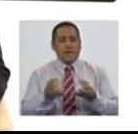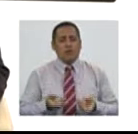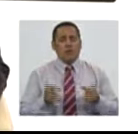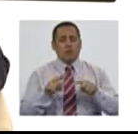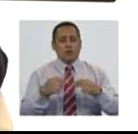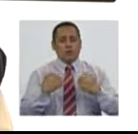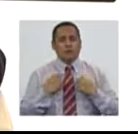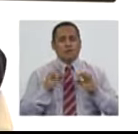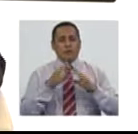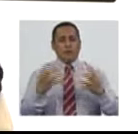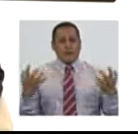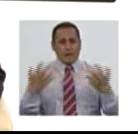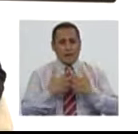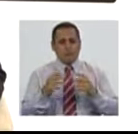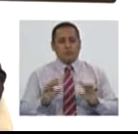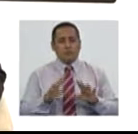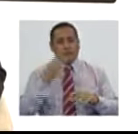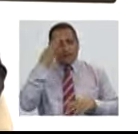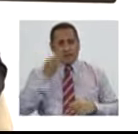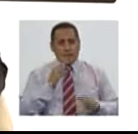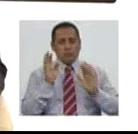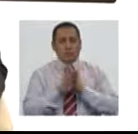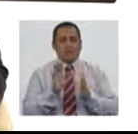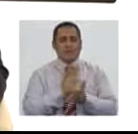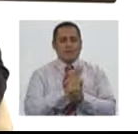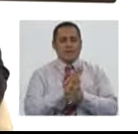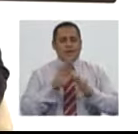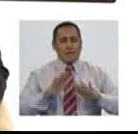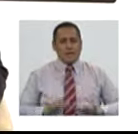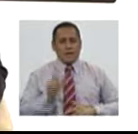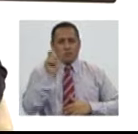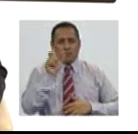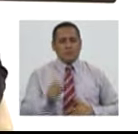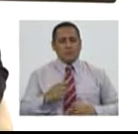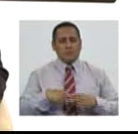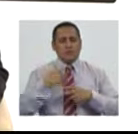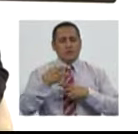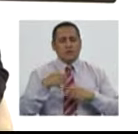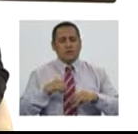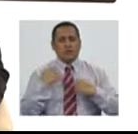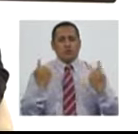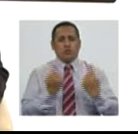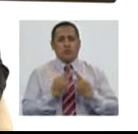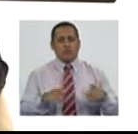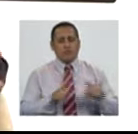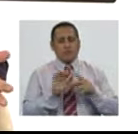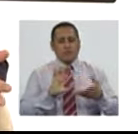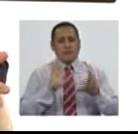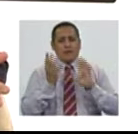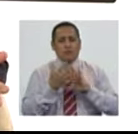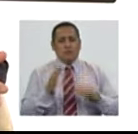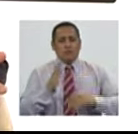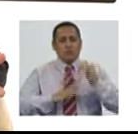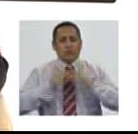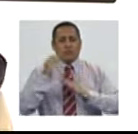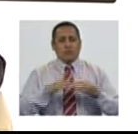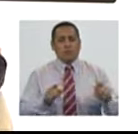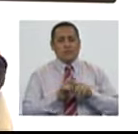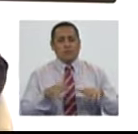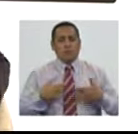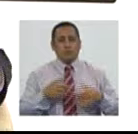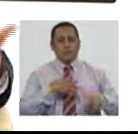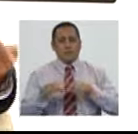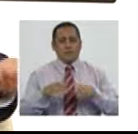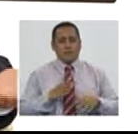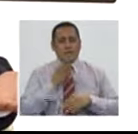cuando encajemos en ese supuesto por ejemplo la tranquilidad de un vecino se va a ver de todas maneras alterada con esa construcción que